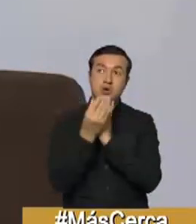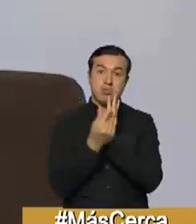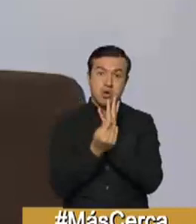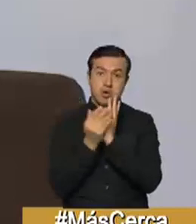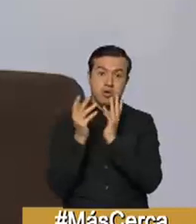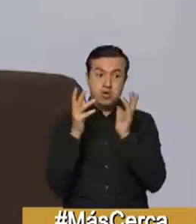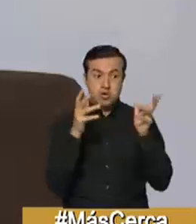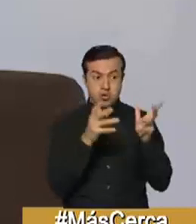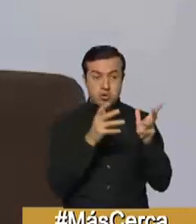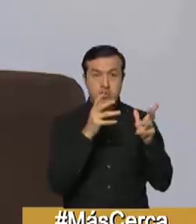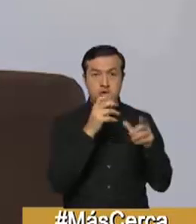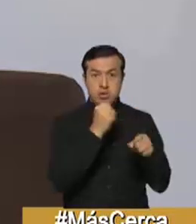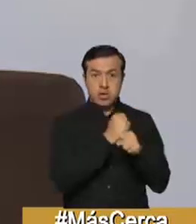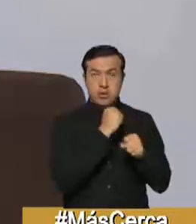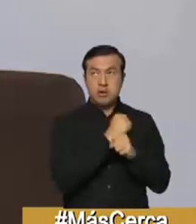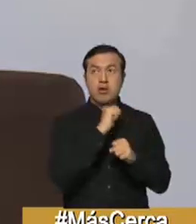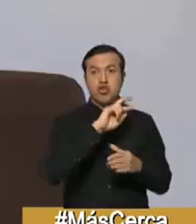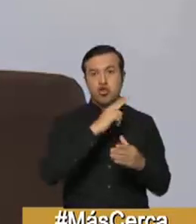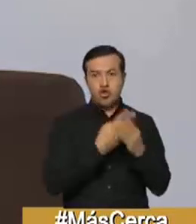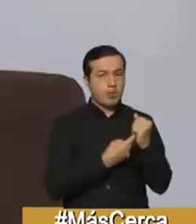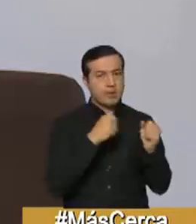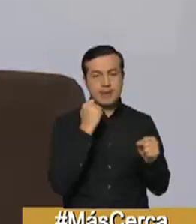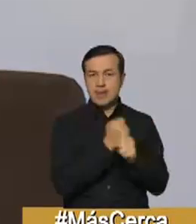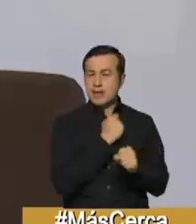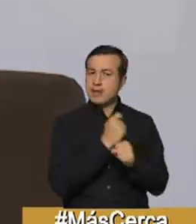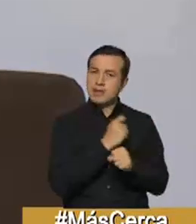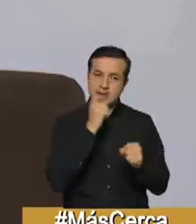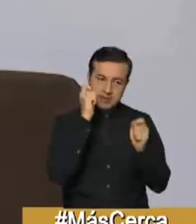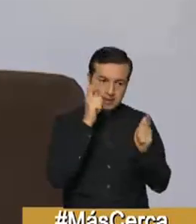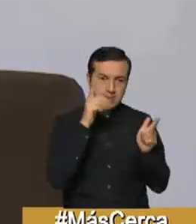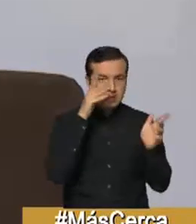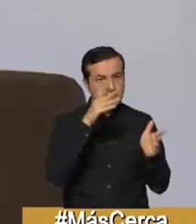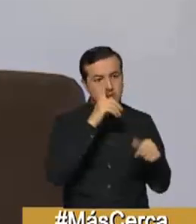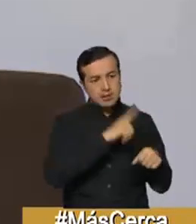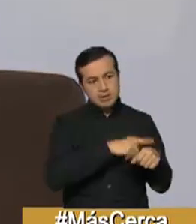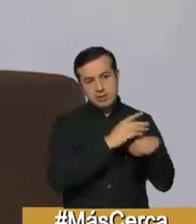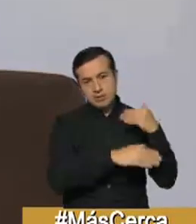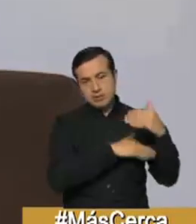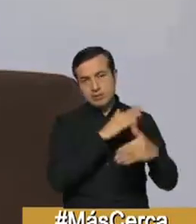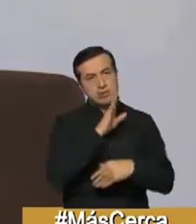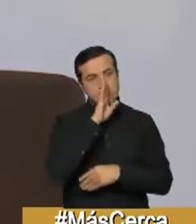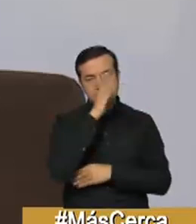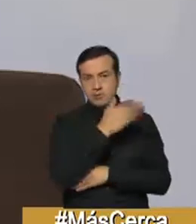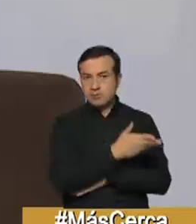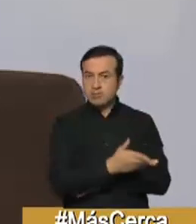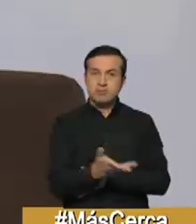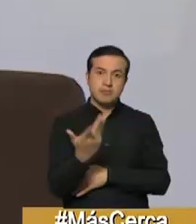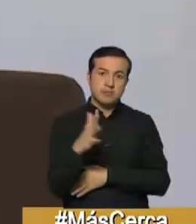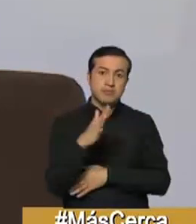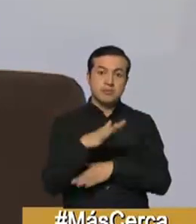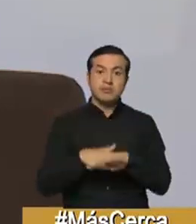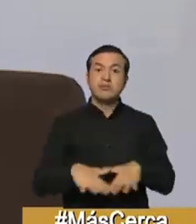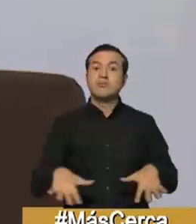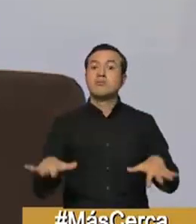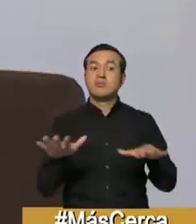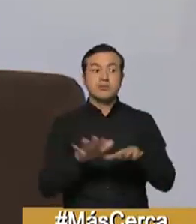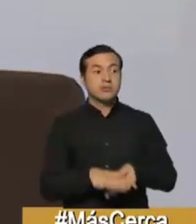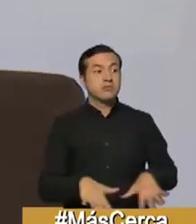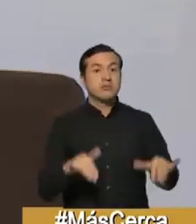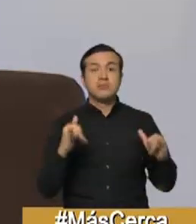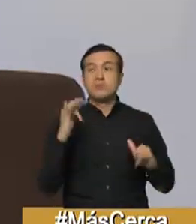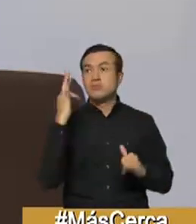bonsai el trabajo es duplicado, hay que estar pendiente de todas las etapas en él. Y entonces en los jardines, claro, esta